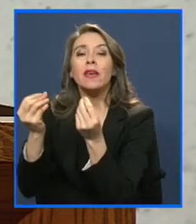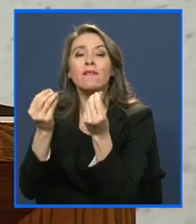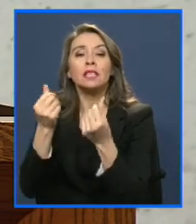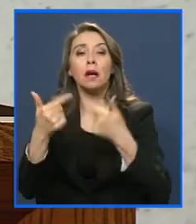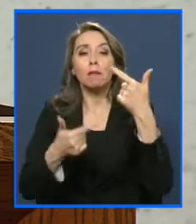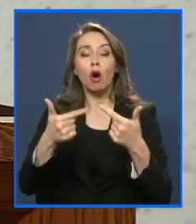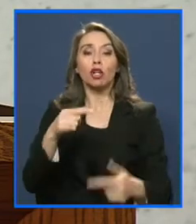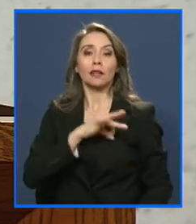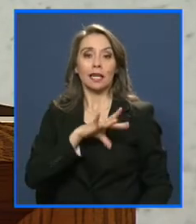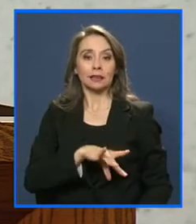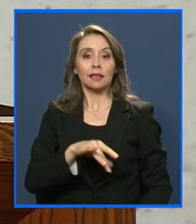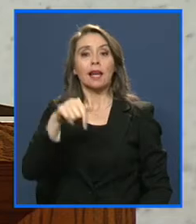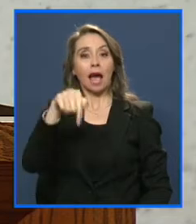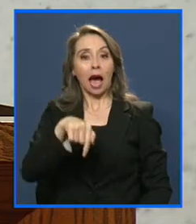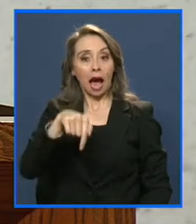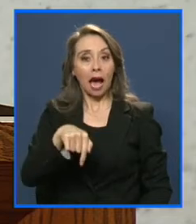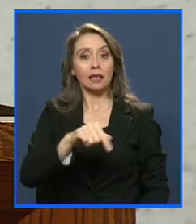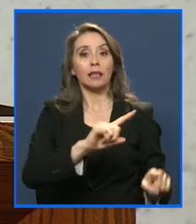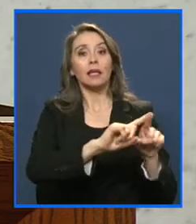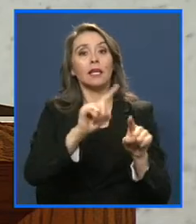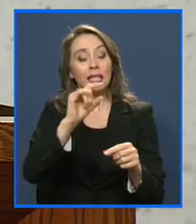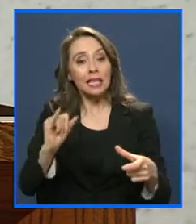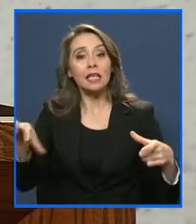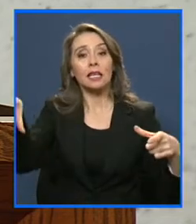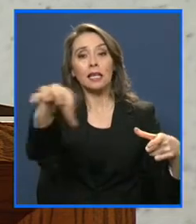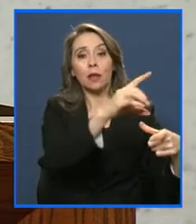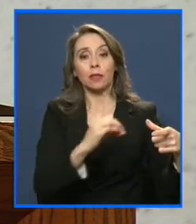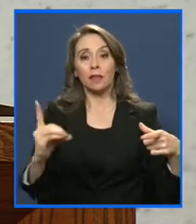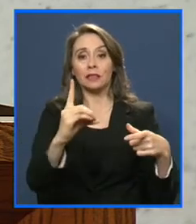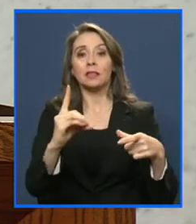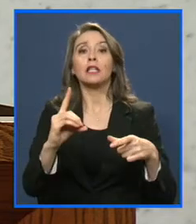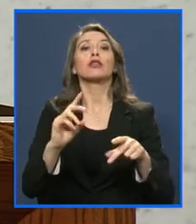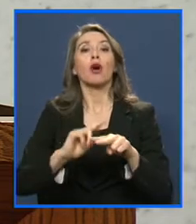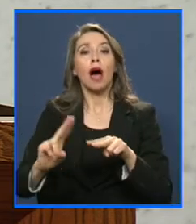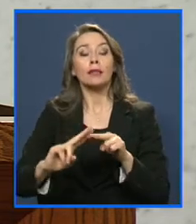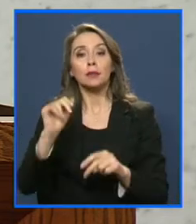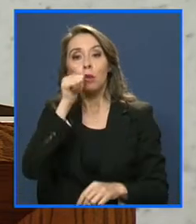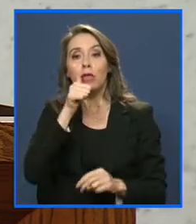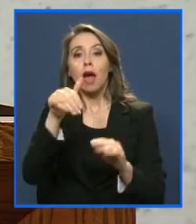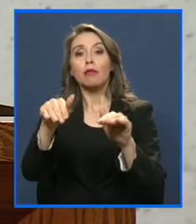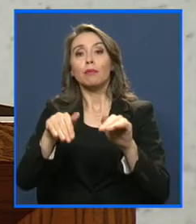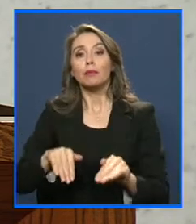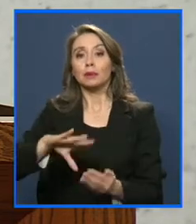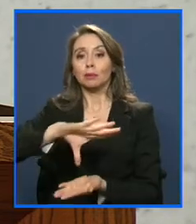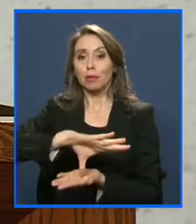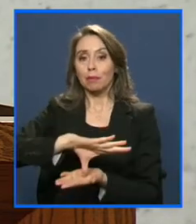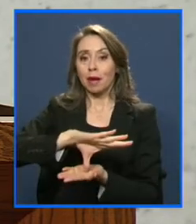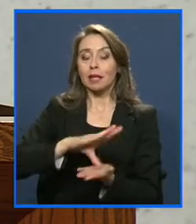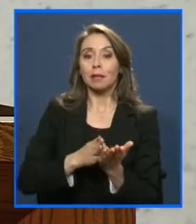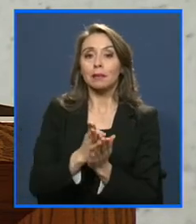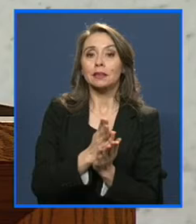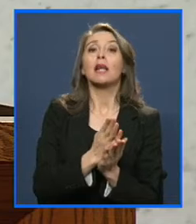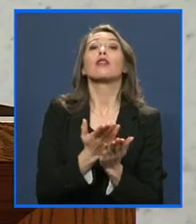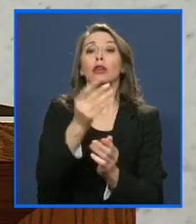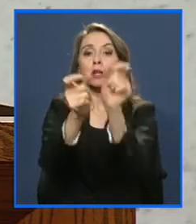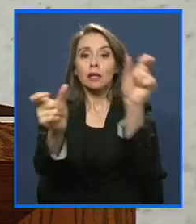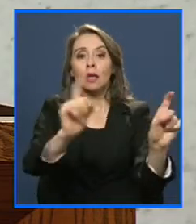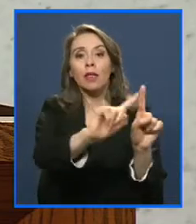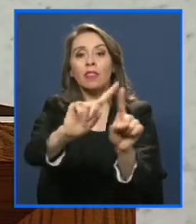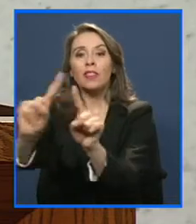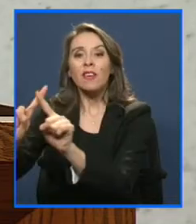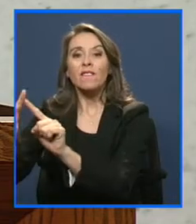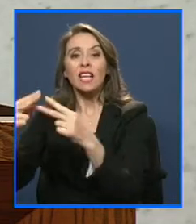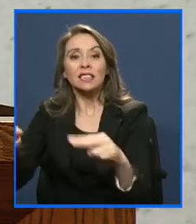aquí y en los distritos construimos a diario un mismo país a partir de su diversidad y a